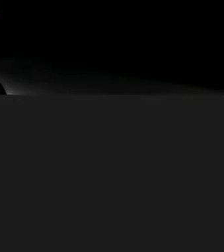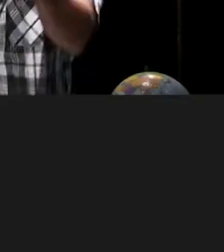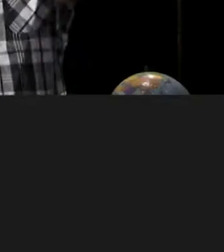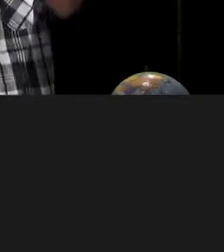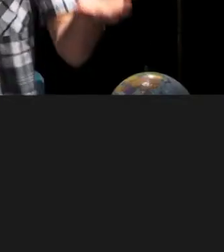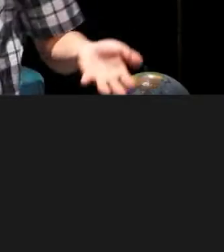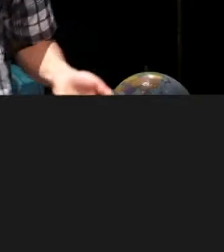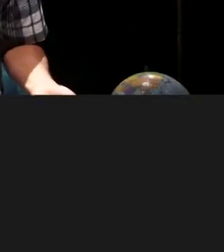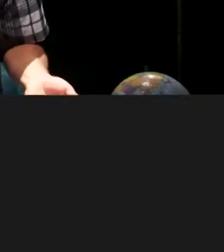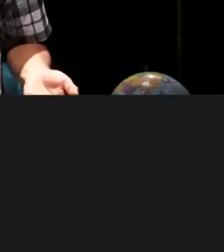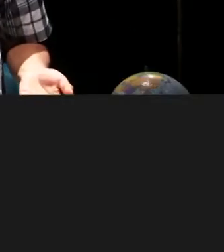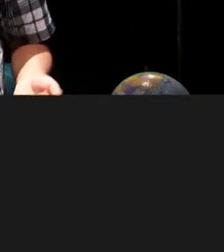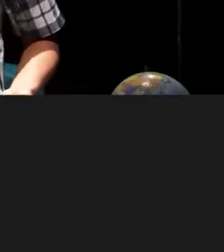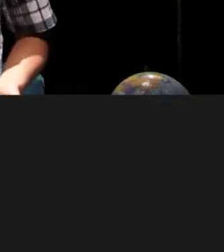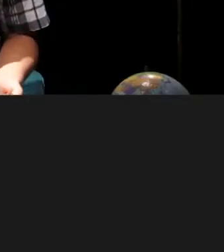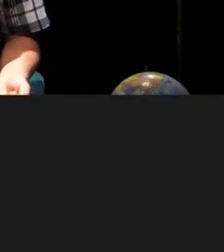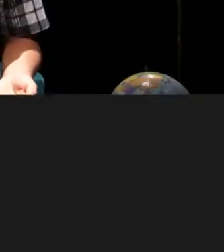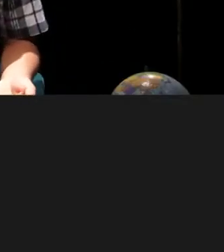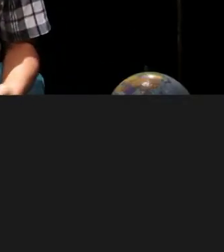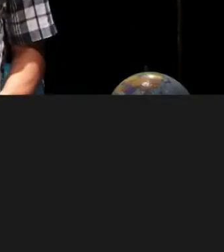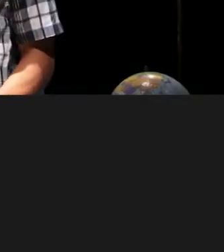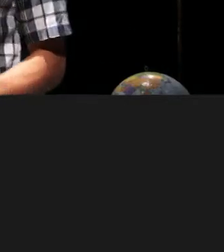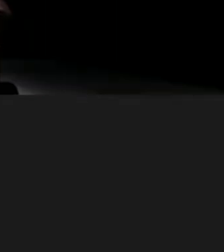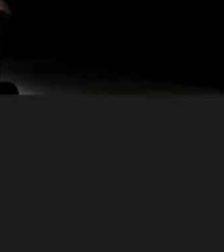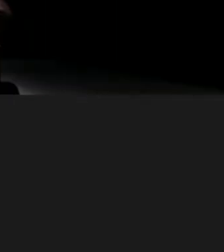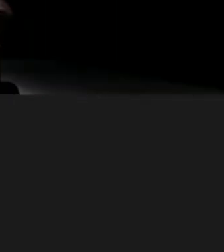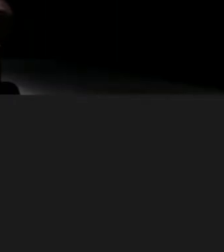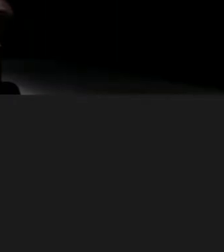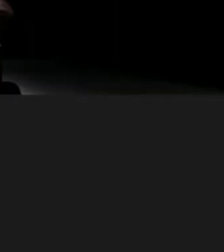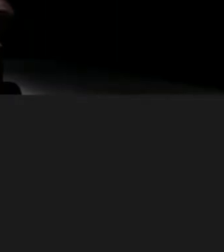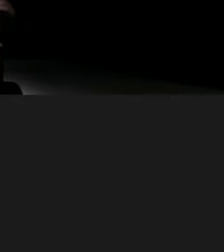fácilmente. Ante esto, el padre dijo,